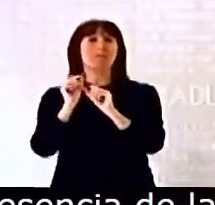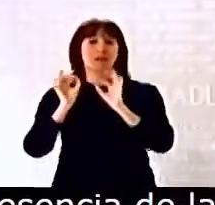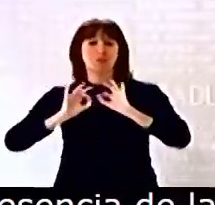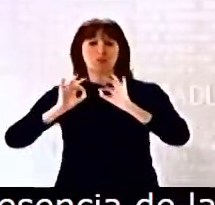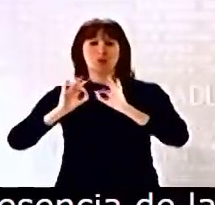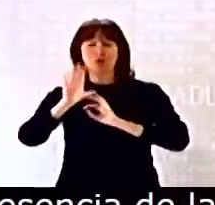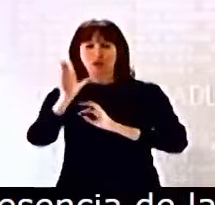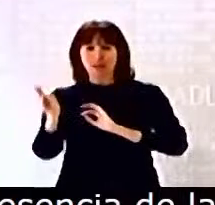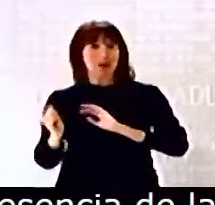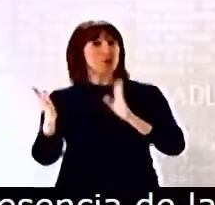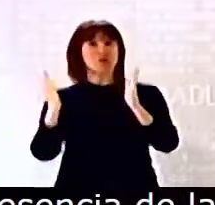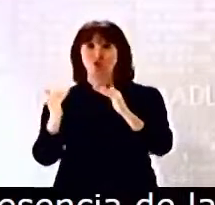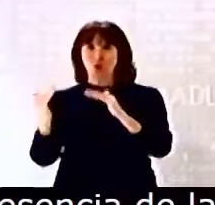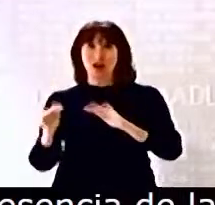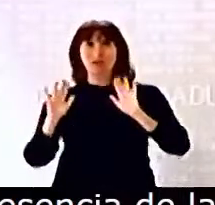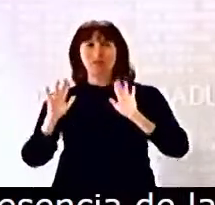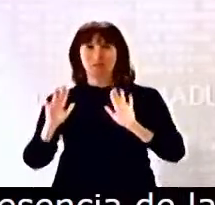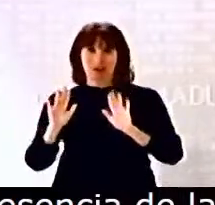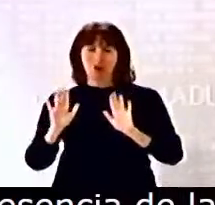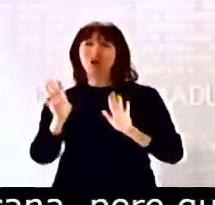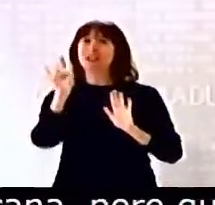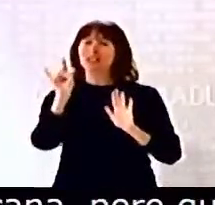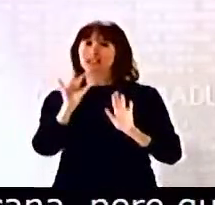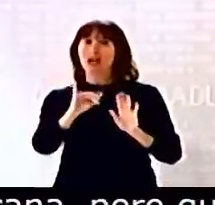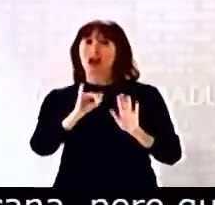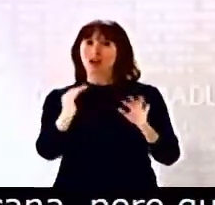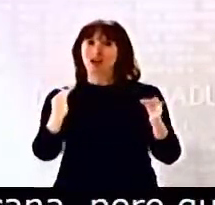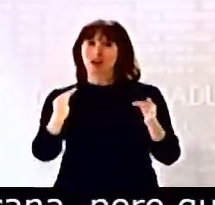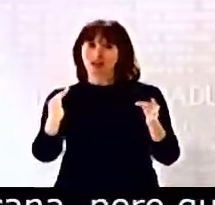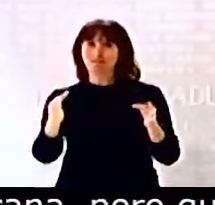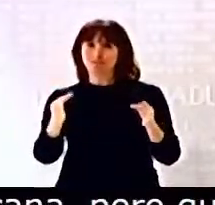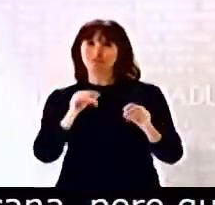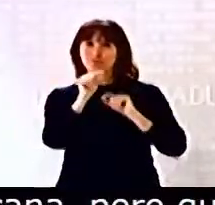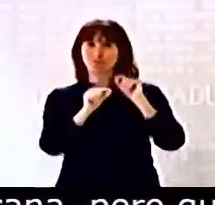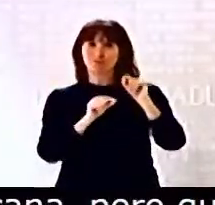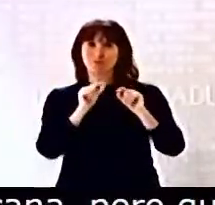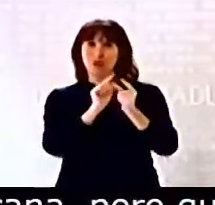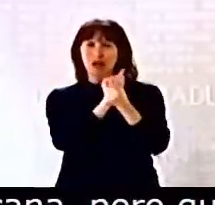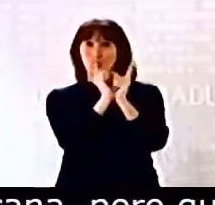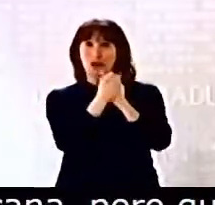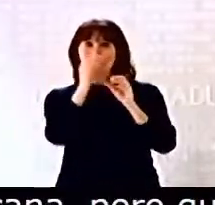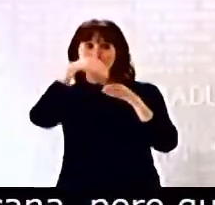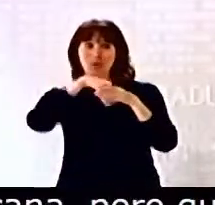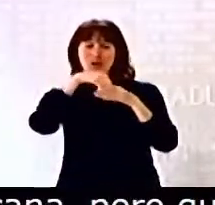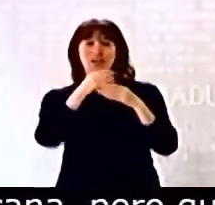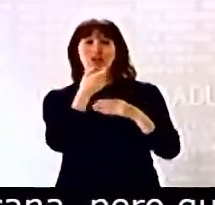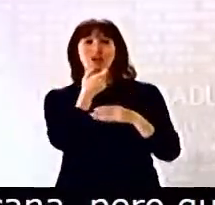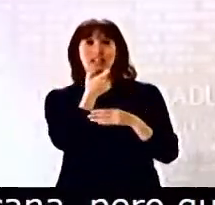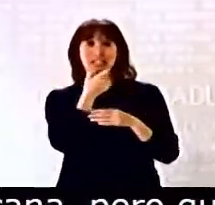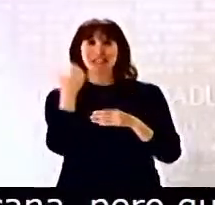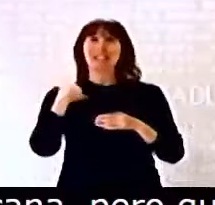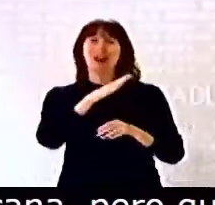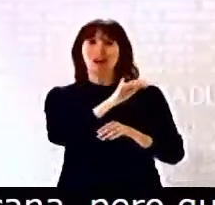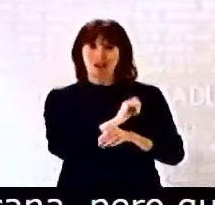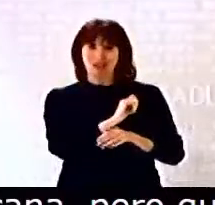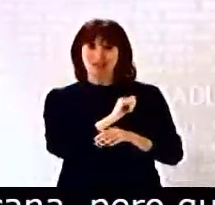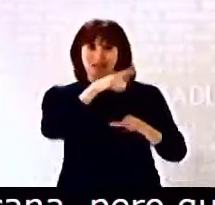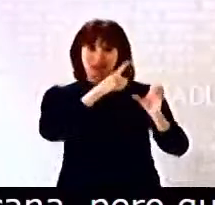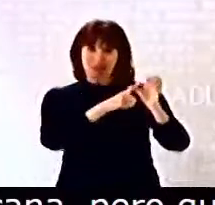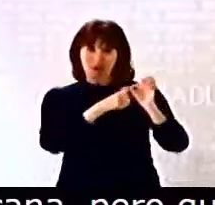sudafricana, pero que sí tenemos constancia de la presencia de la variante británica.